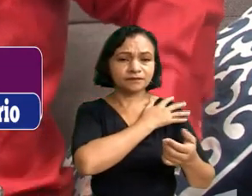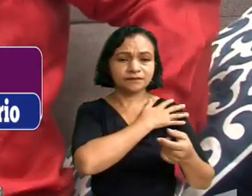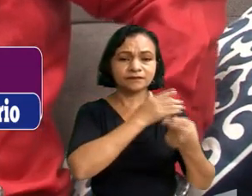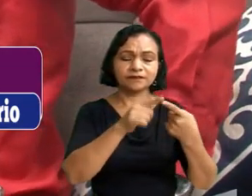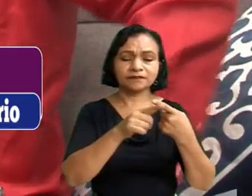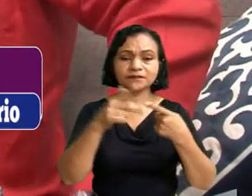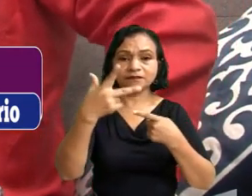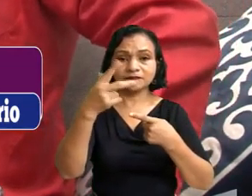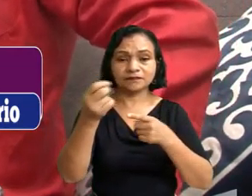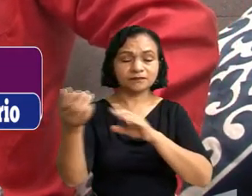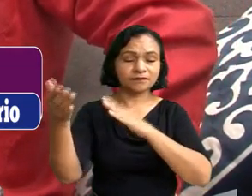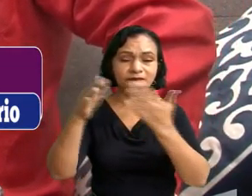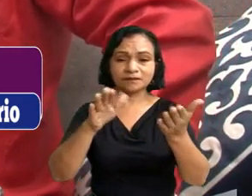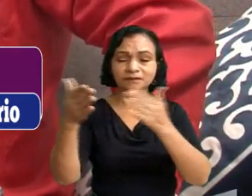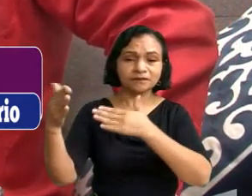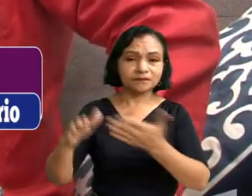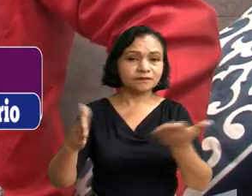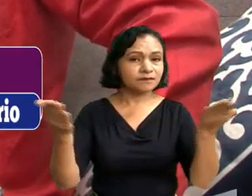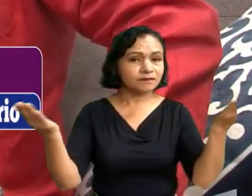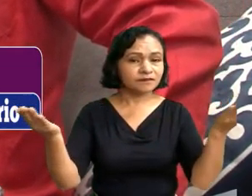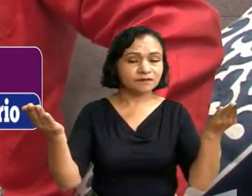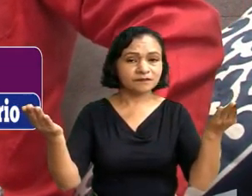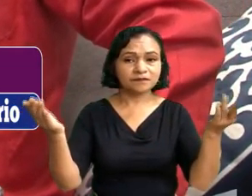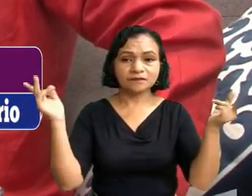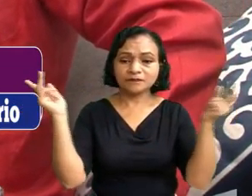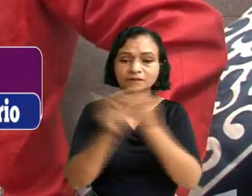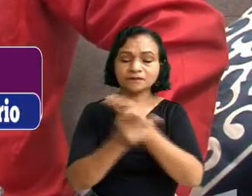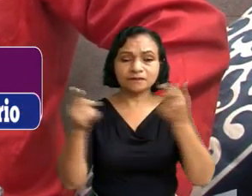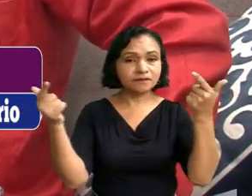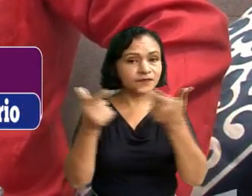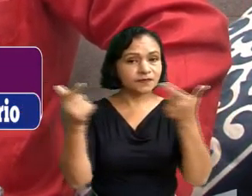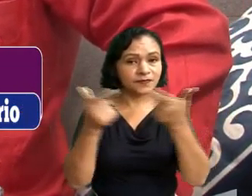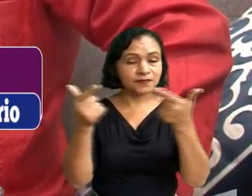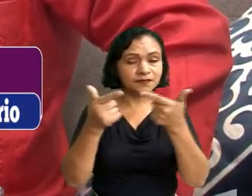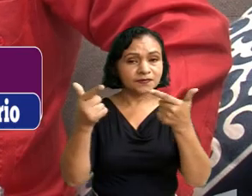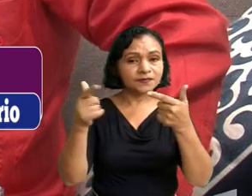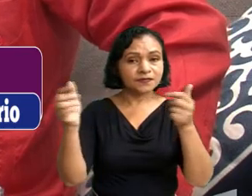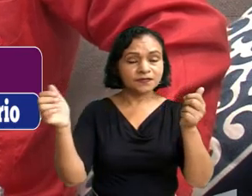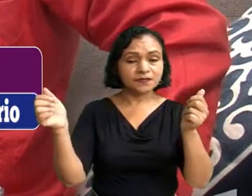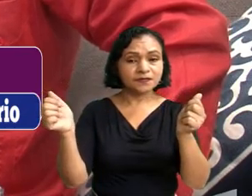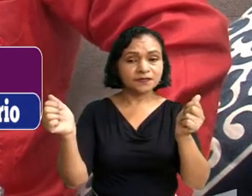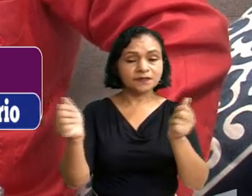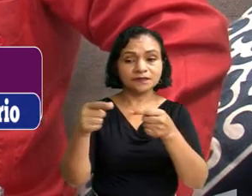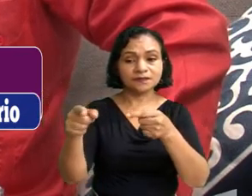la de los 80 la guerra de agresión norteamericana la guerra de agresión con la contra